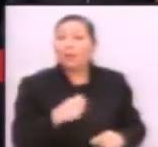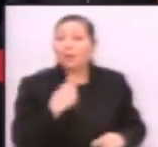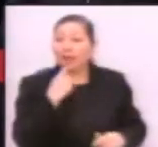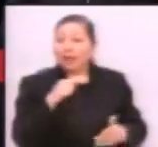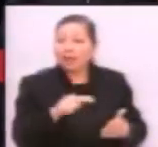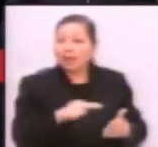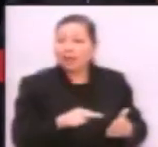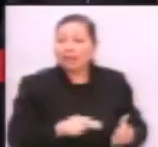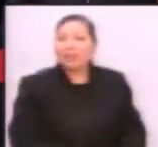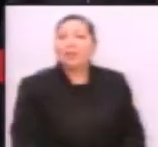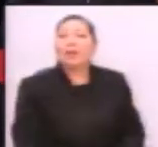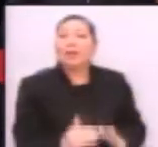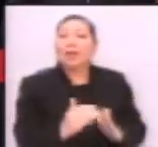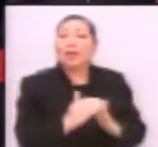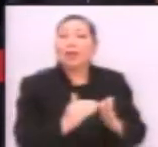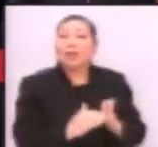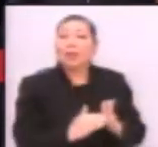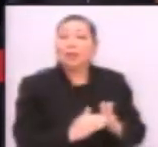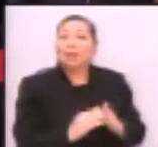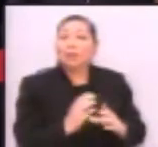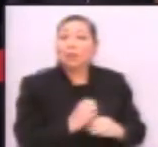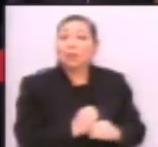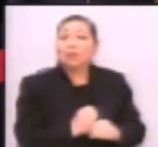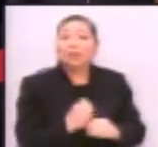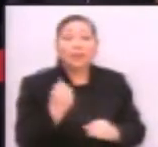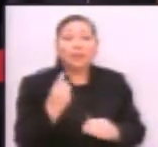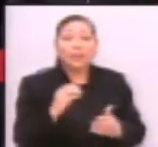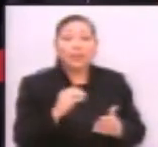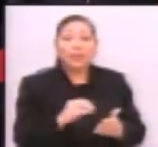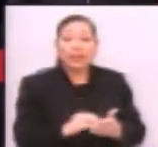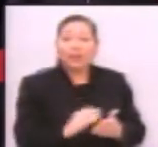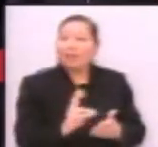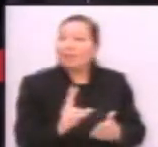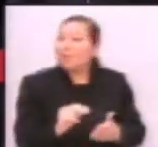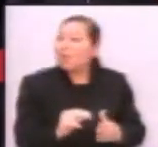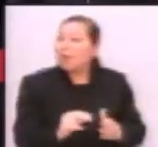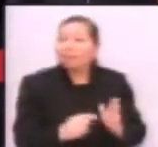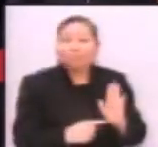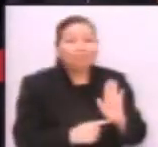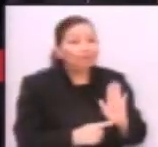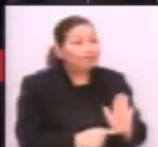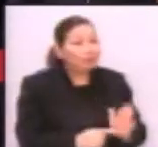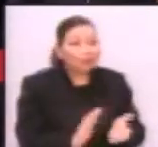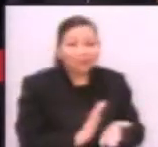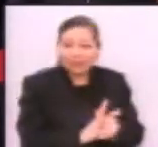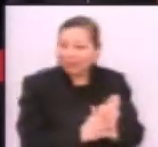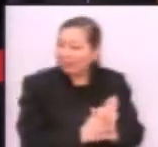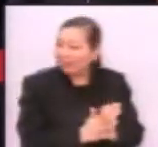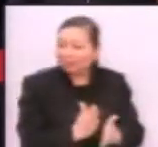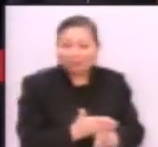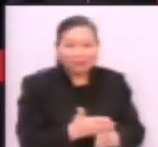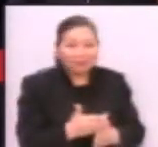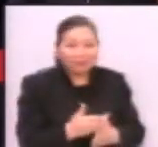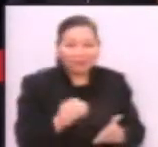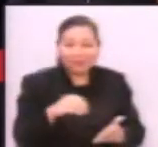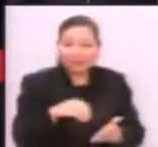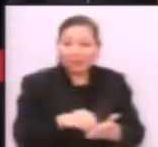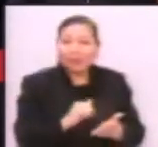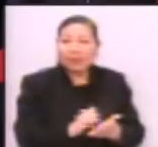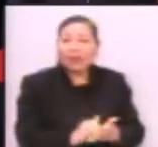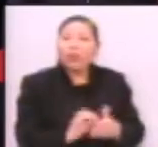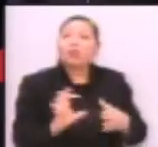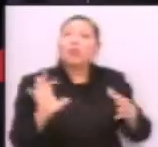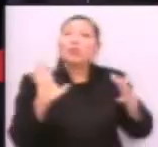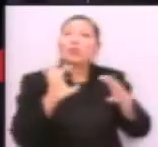usted lee el artículo 2 de sujetos comprendidos, no aparece en ninguna parte los consorcios